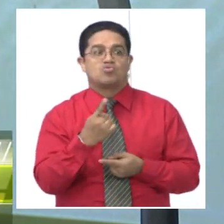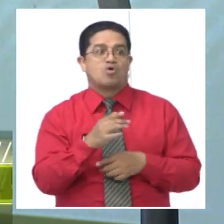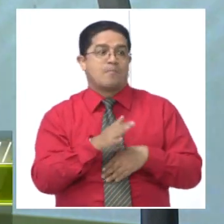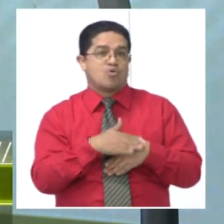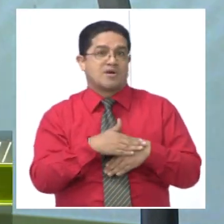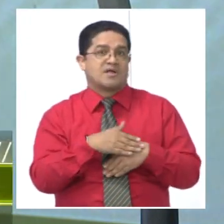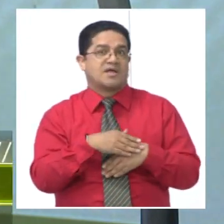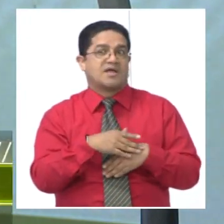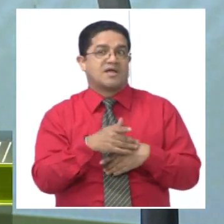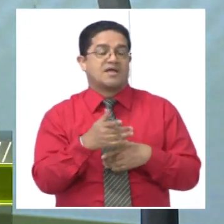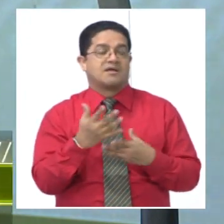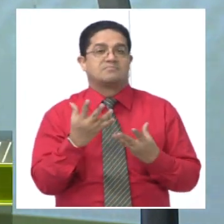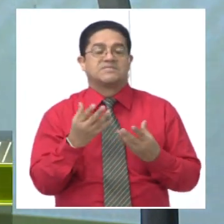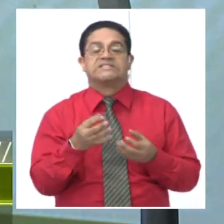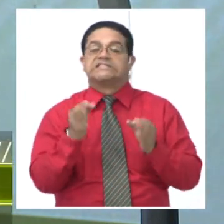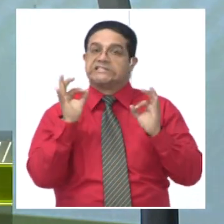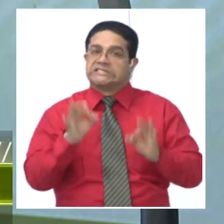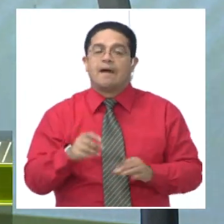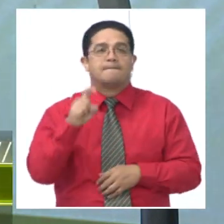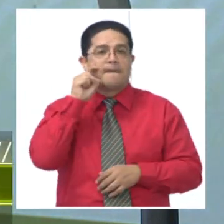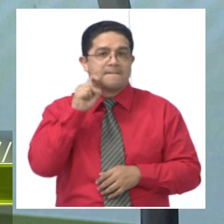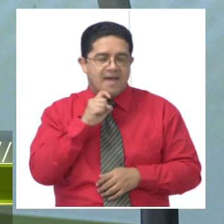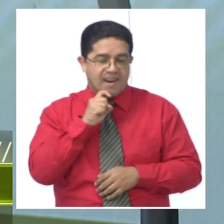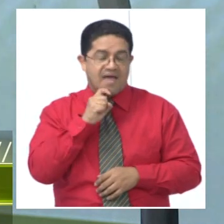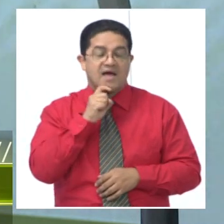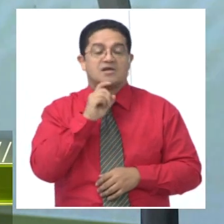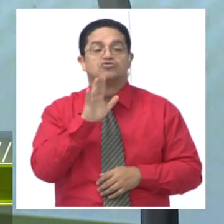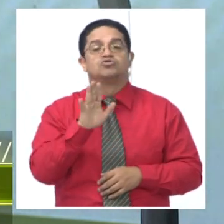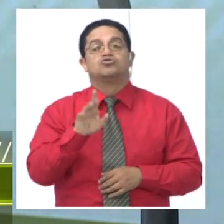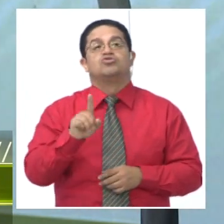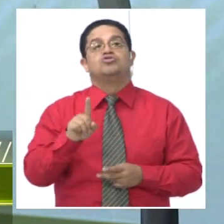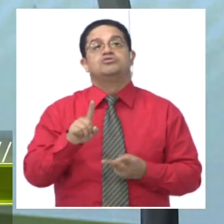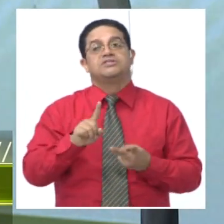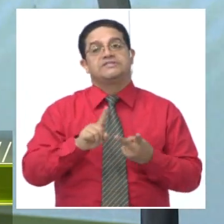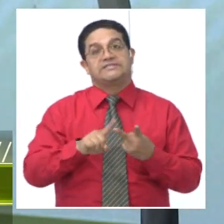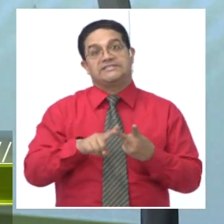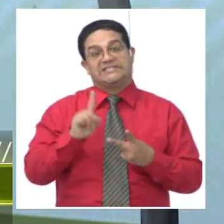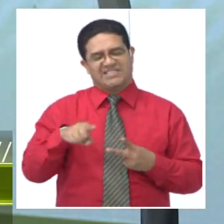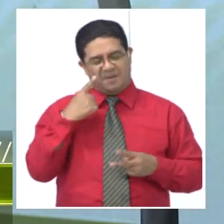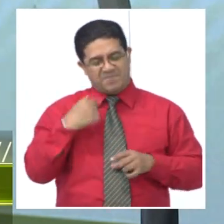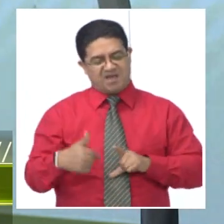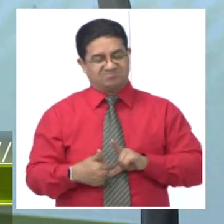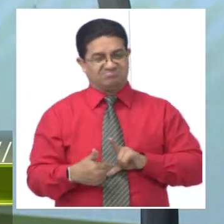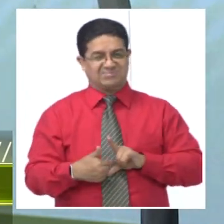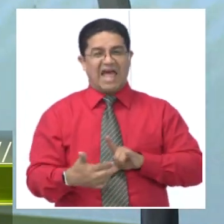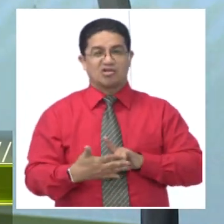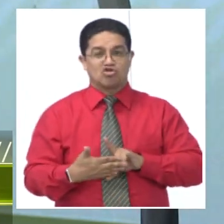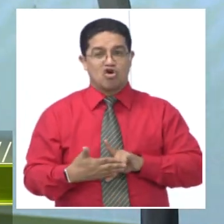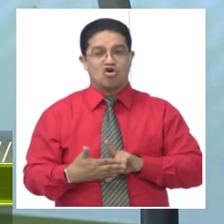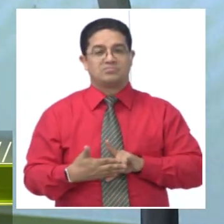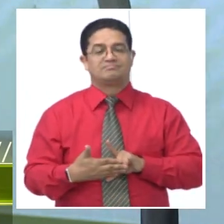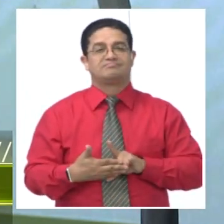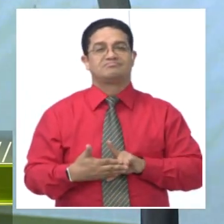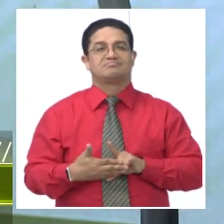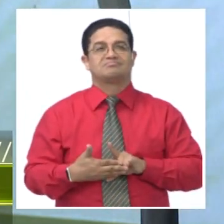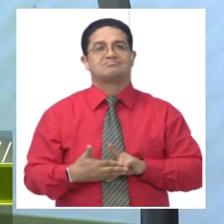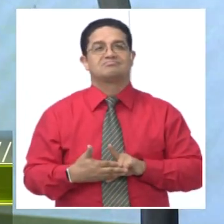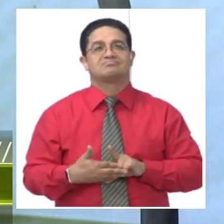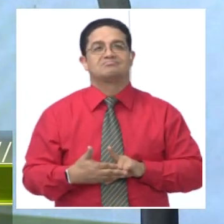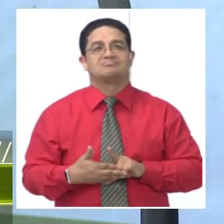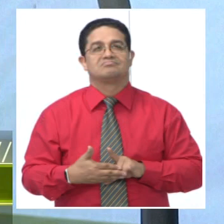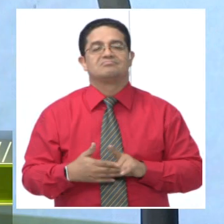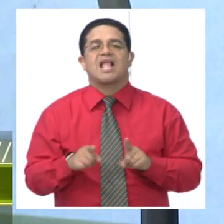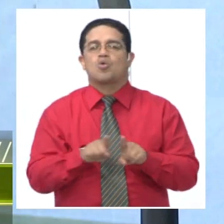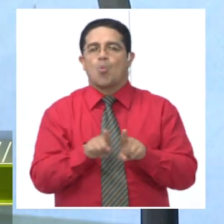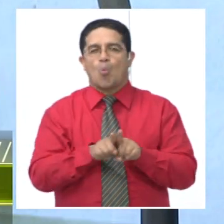expuesta a estrógenos en cada embarazo, y dos, por esa exposición de ese tejido interno dentro del cuello que hace como una eversión, como si yo